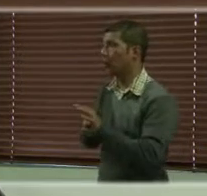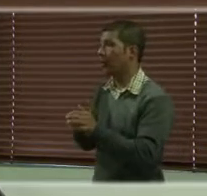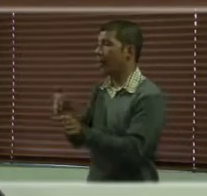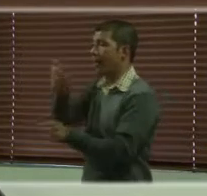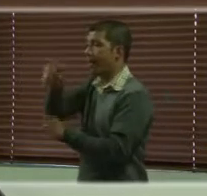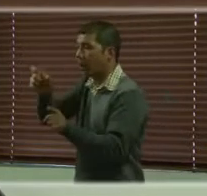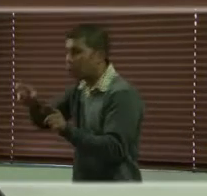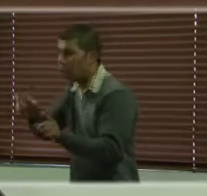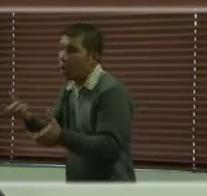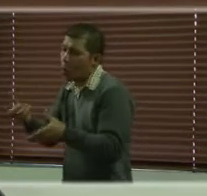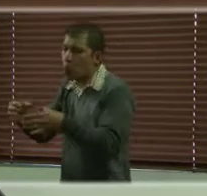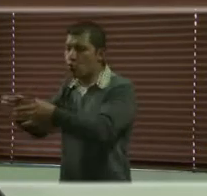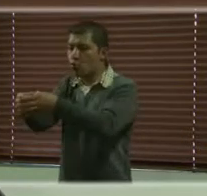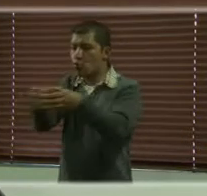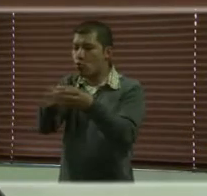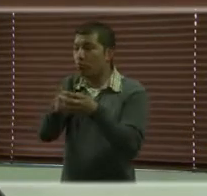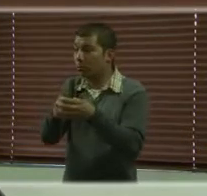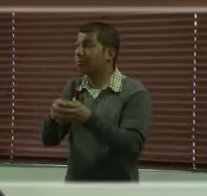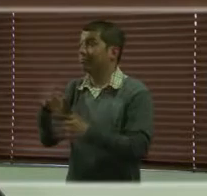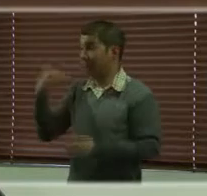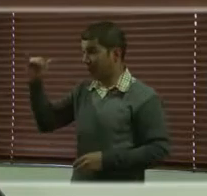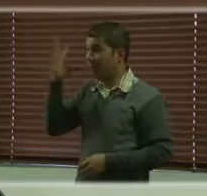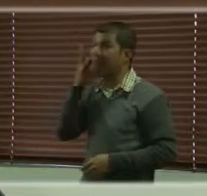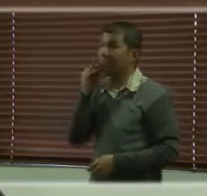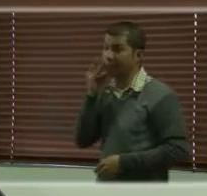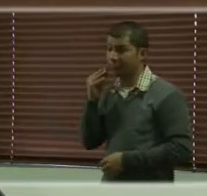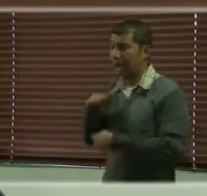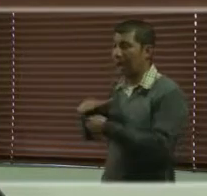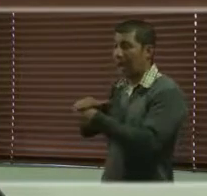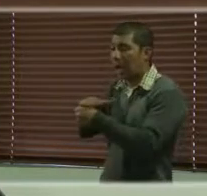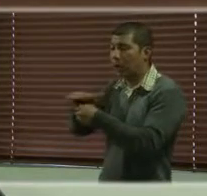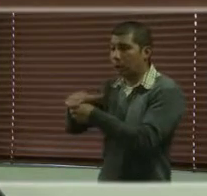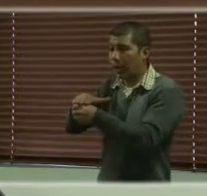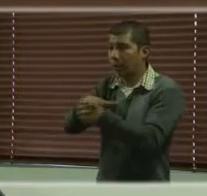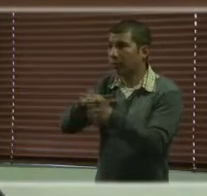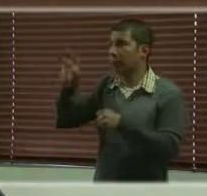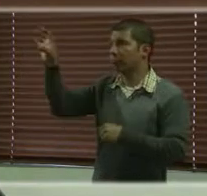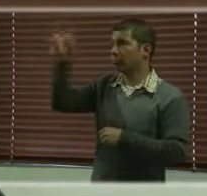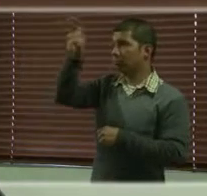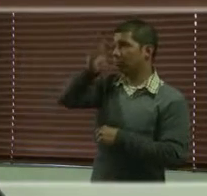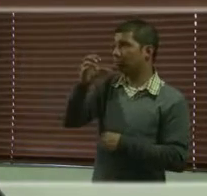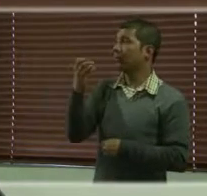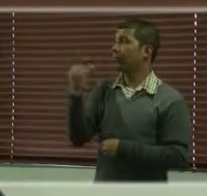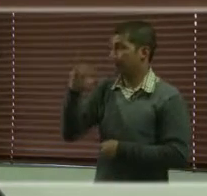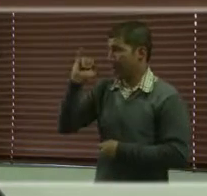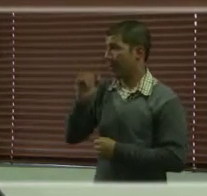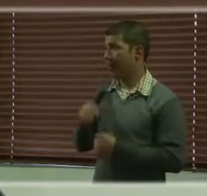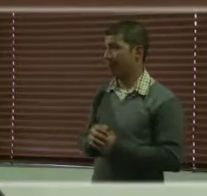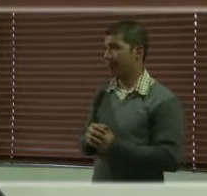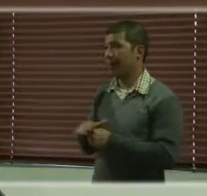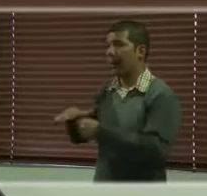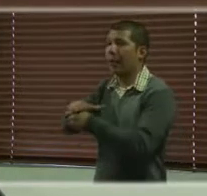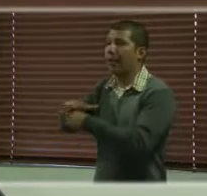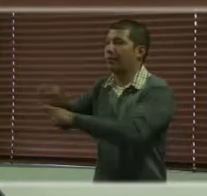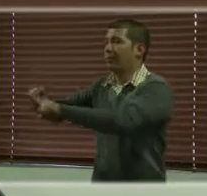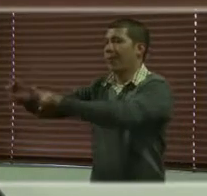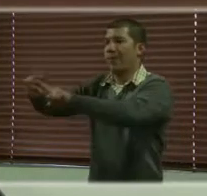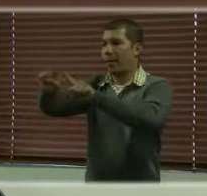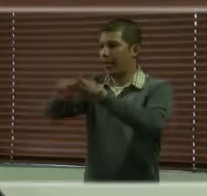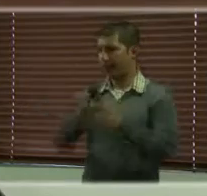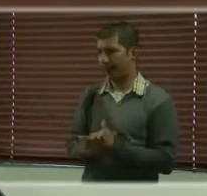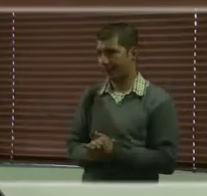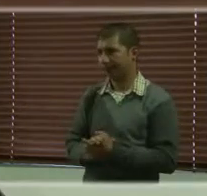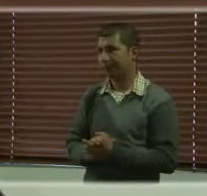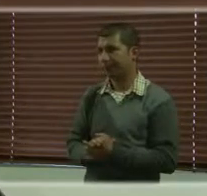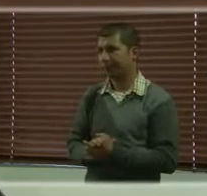países casos todos muy diferentes unos de otros también le ha dado admisibilidad a